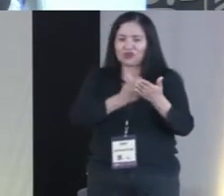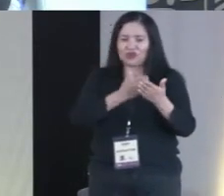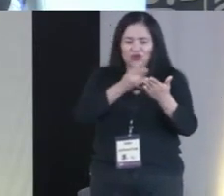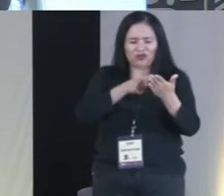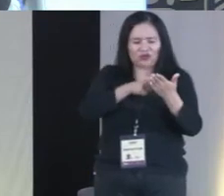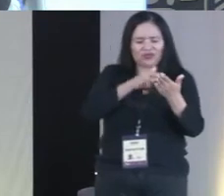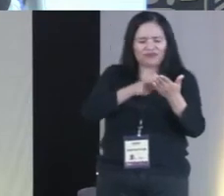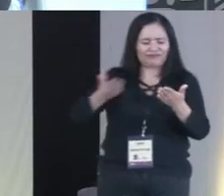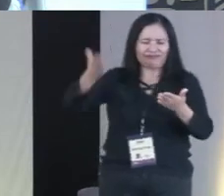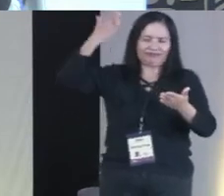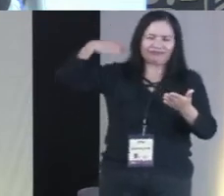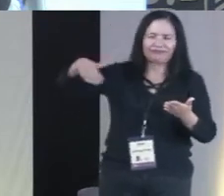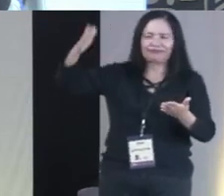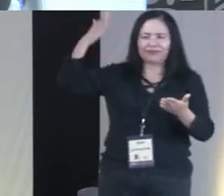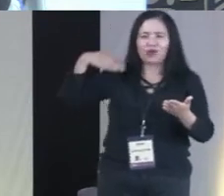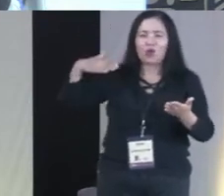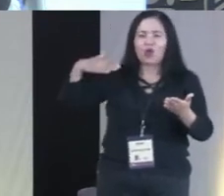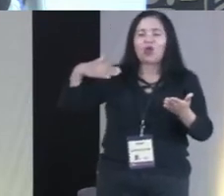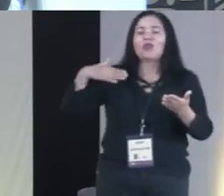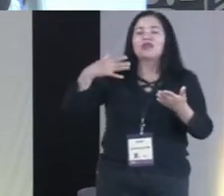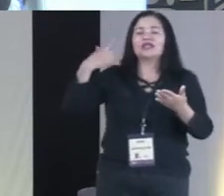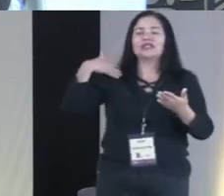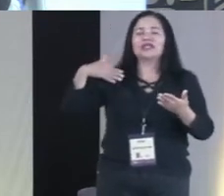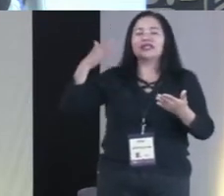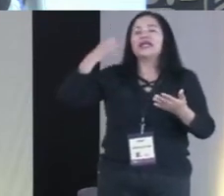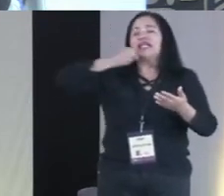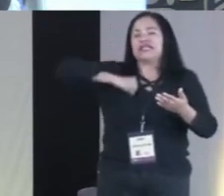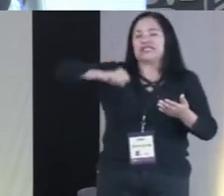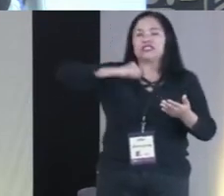siglo XVI al siglo XXI